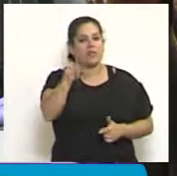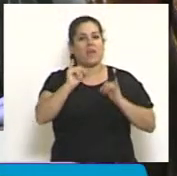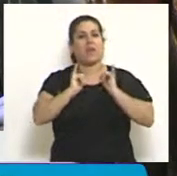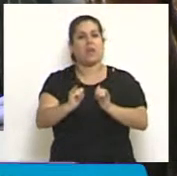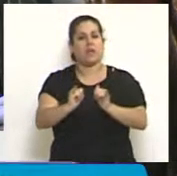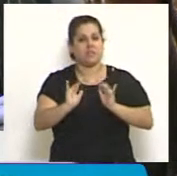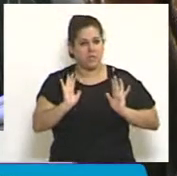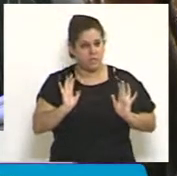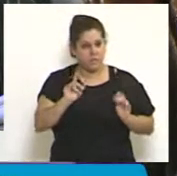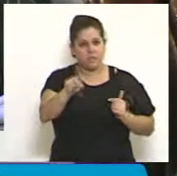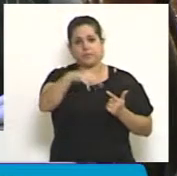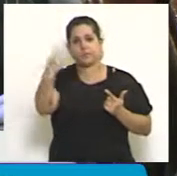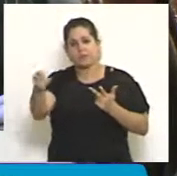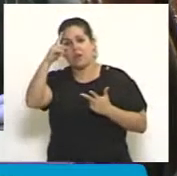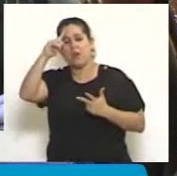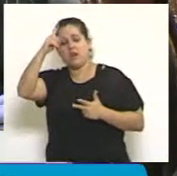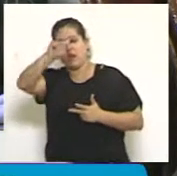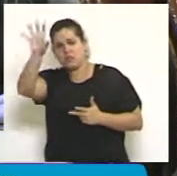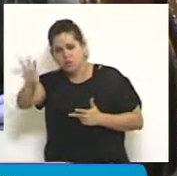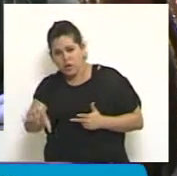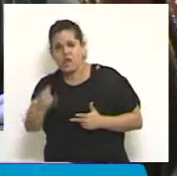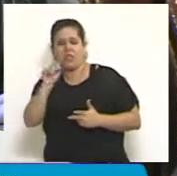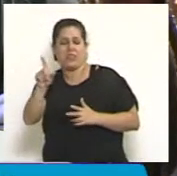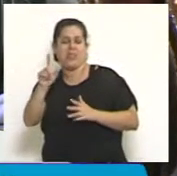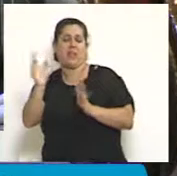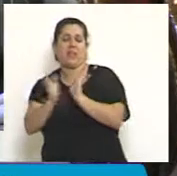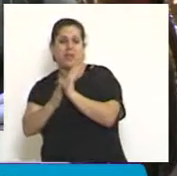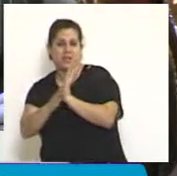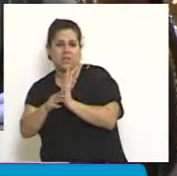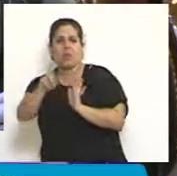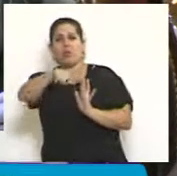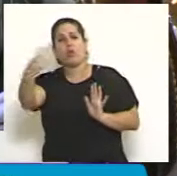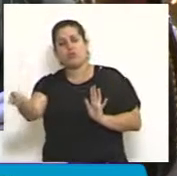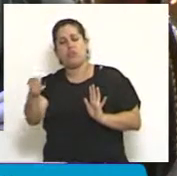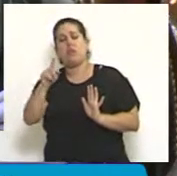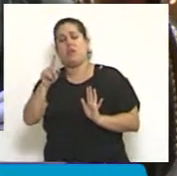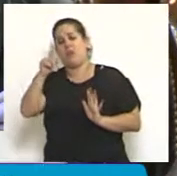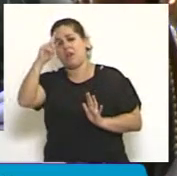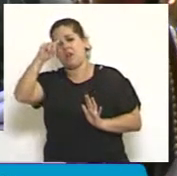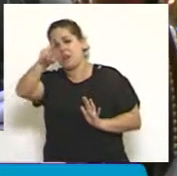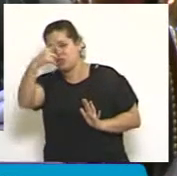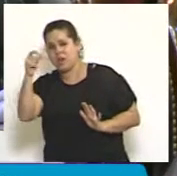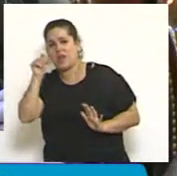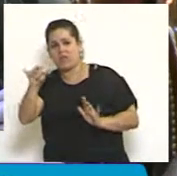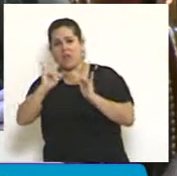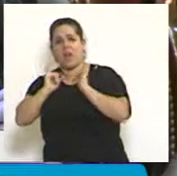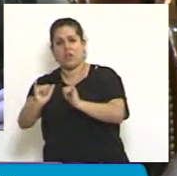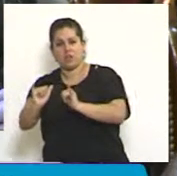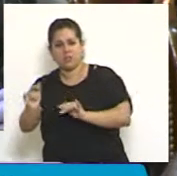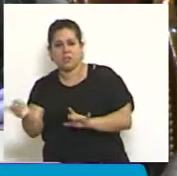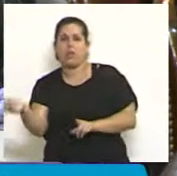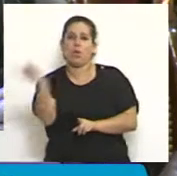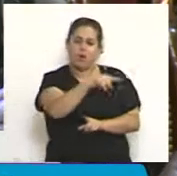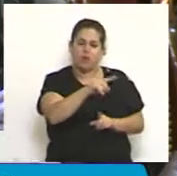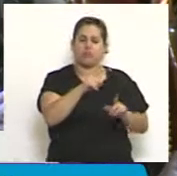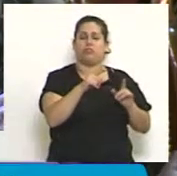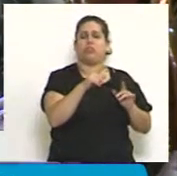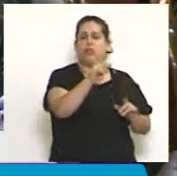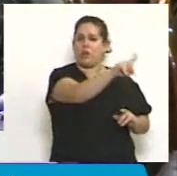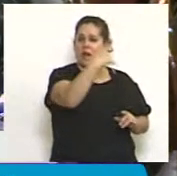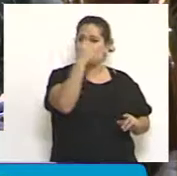en el 55. Recordemos que en la nueva construcción que se hace en el proceso acusatorio, nosotros